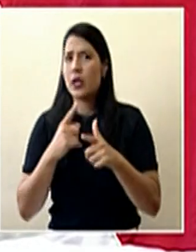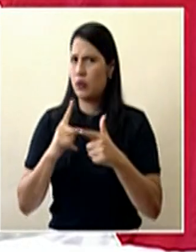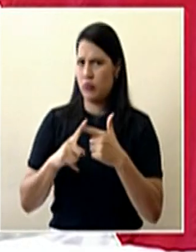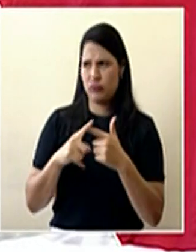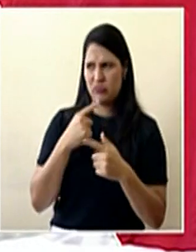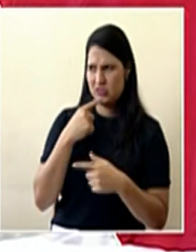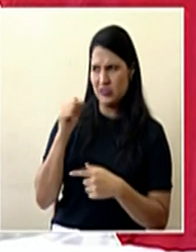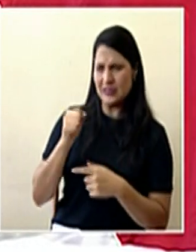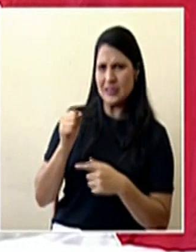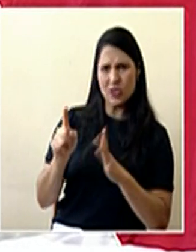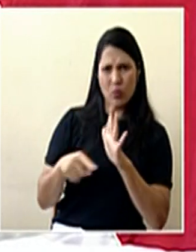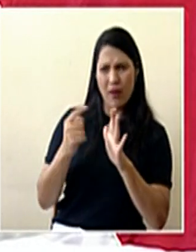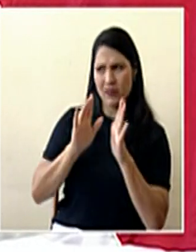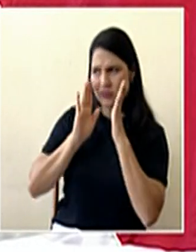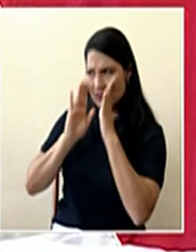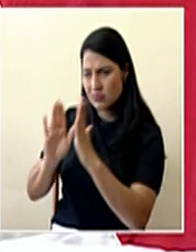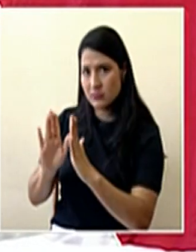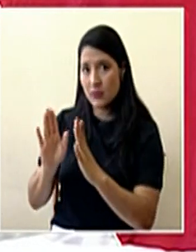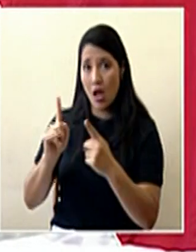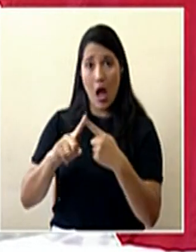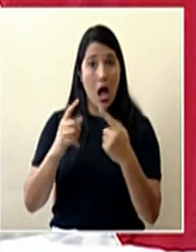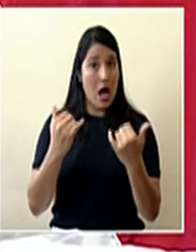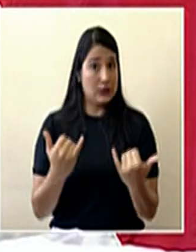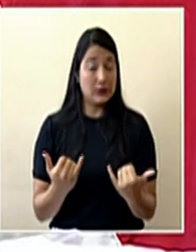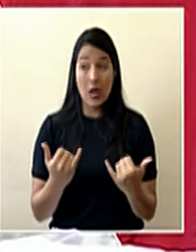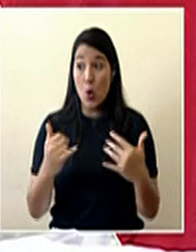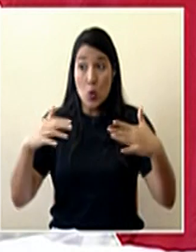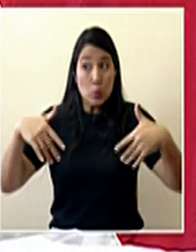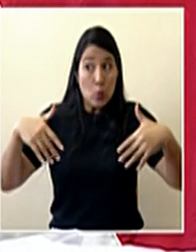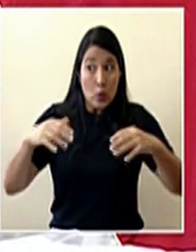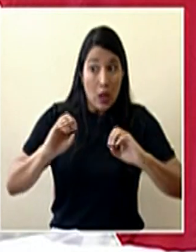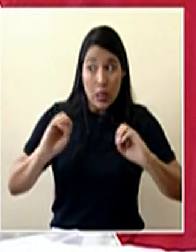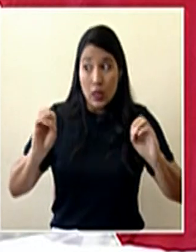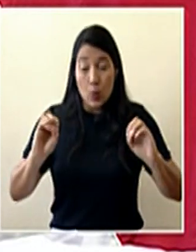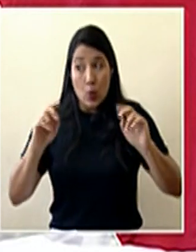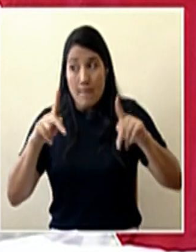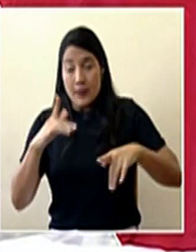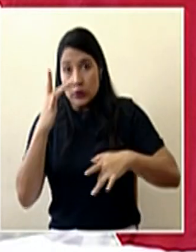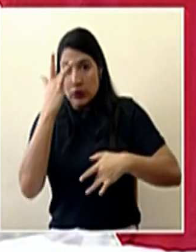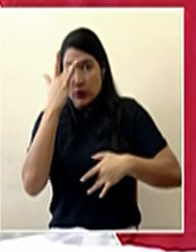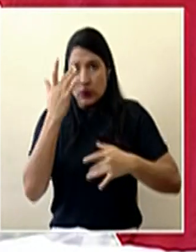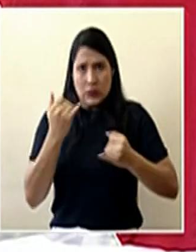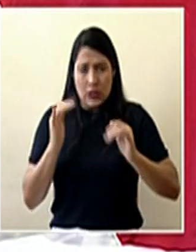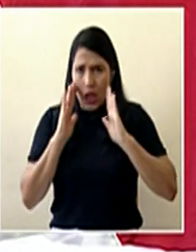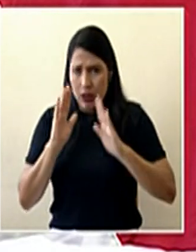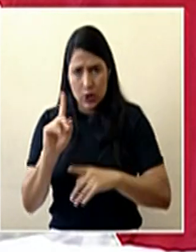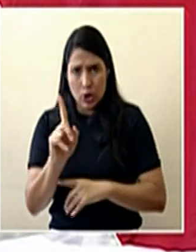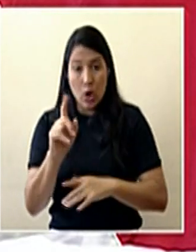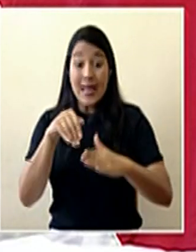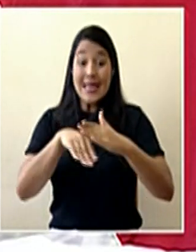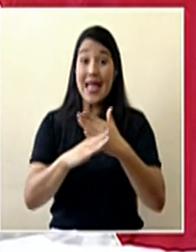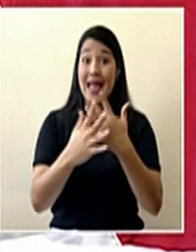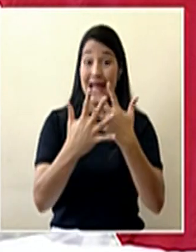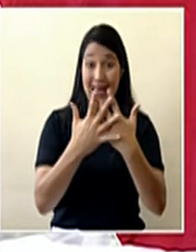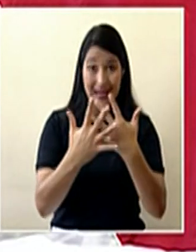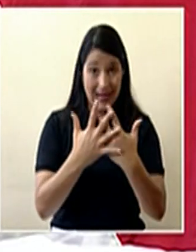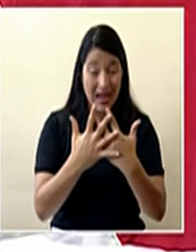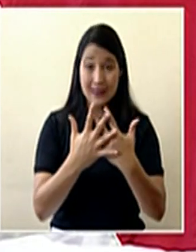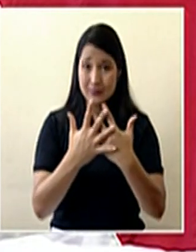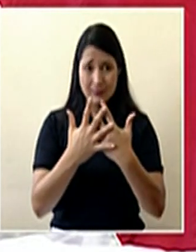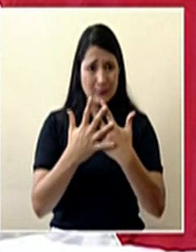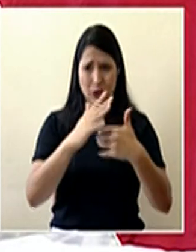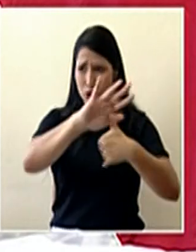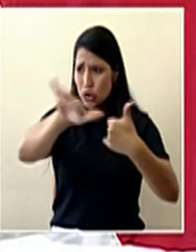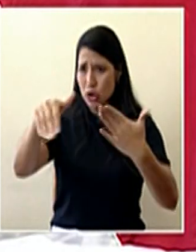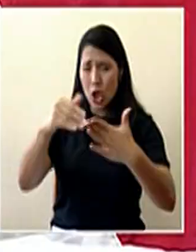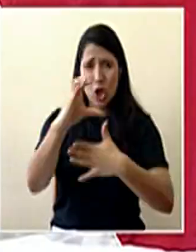abordan, que hasta este momento no tienen identificada ninguna situación y en los centros penitenciarios a lo largo y ancho del país todo